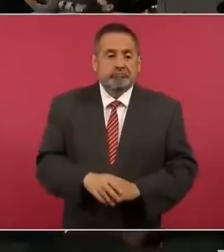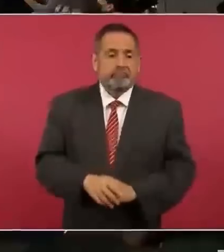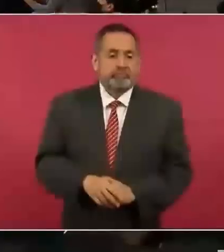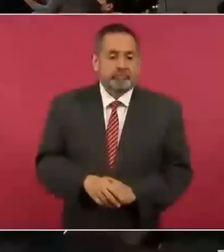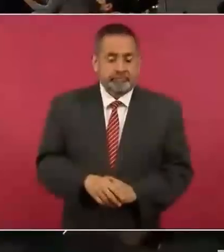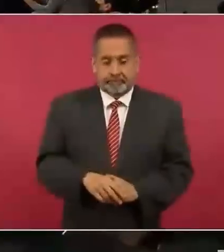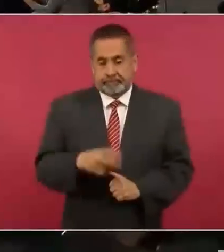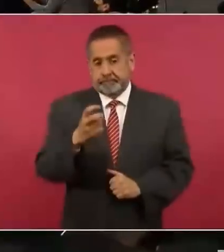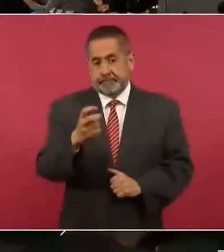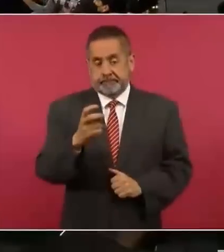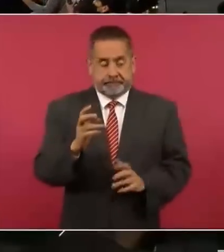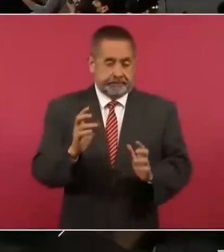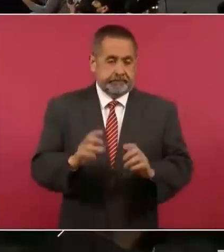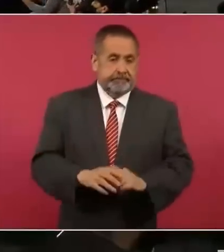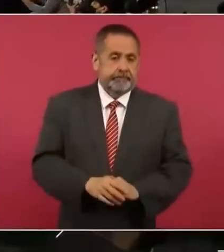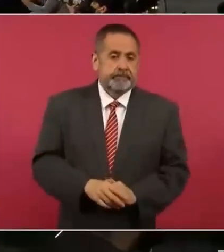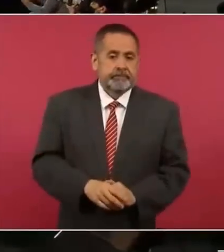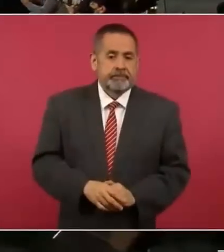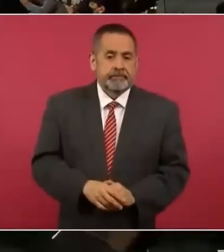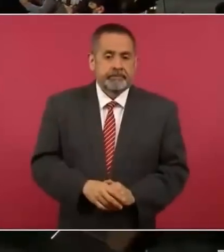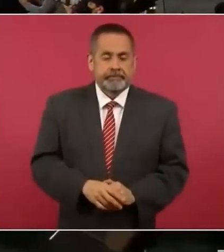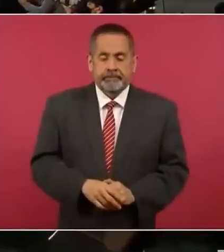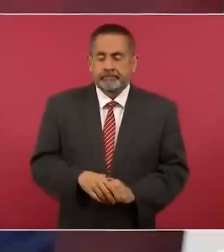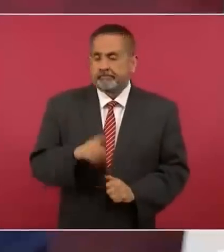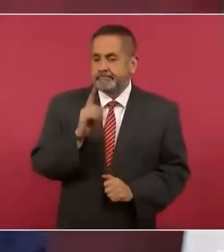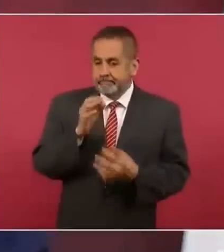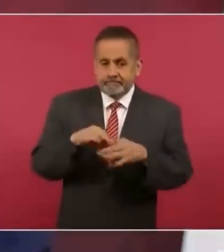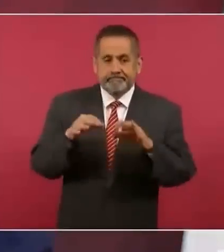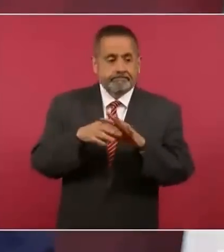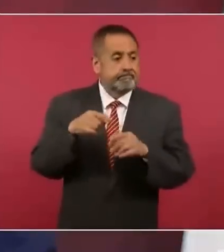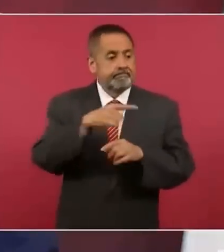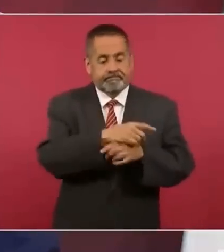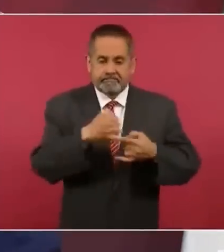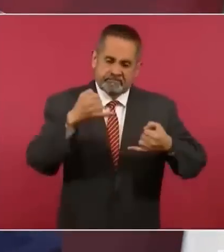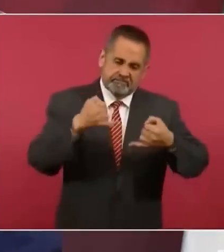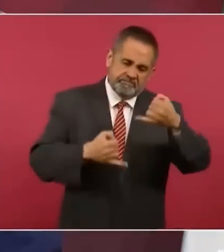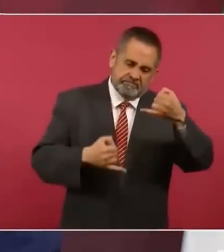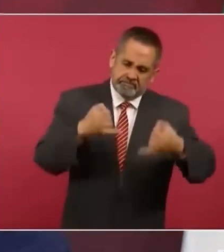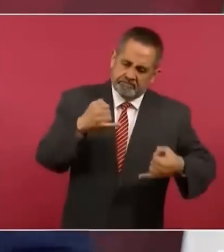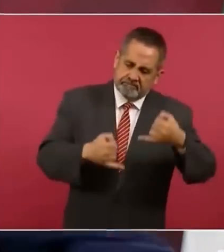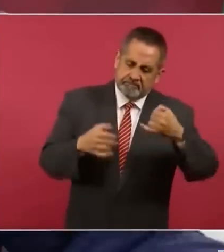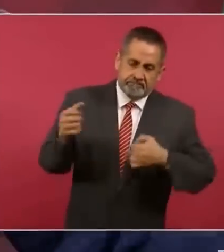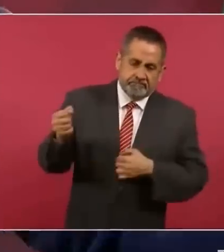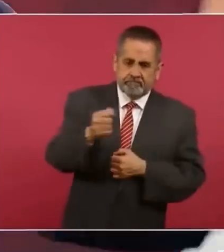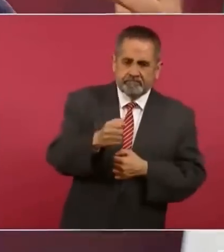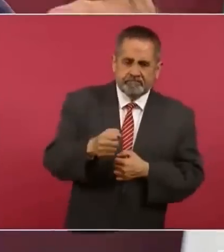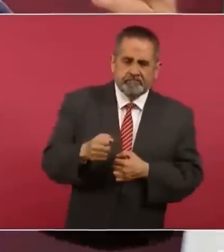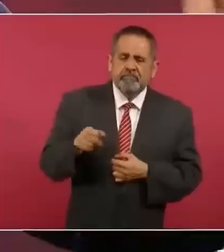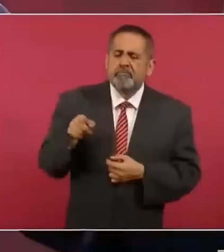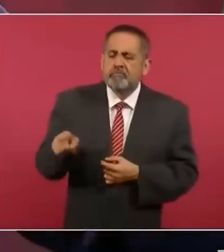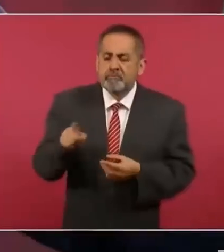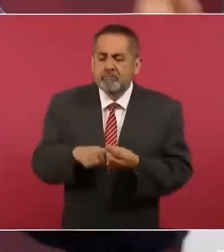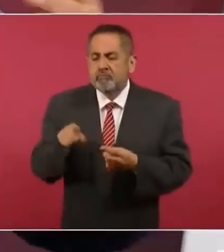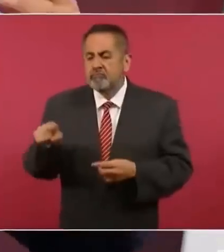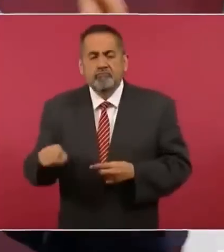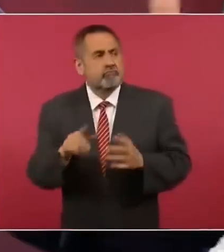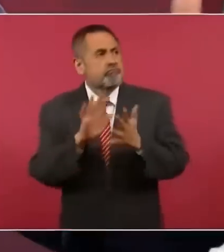Entonces, por eso es muy importante el juicio. ¿Hasta dónde